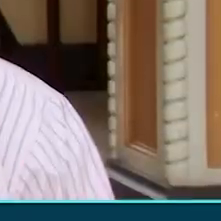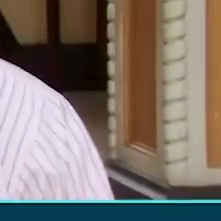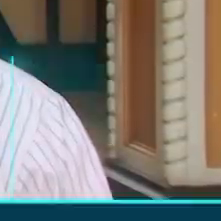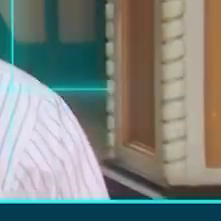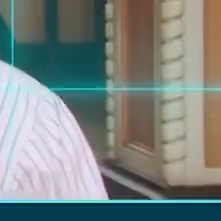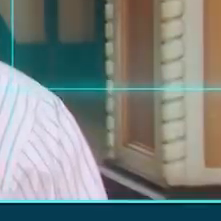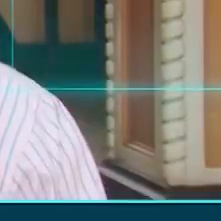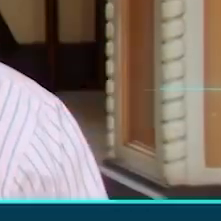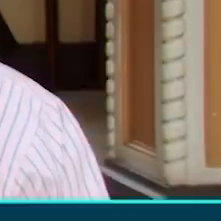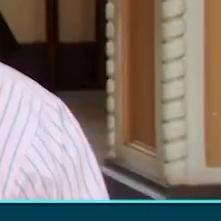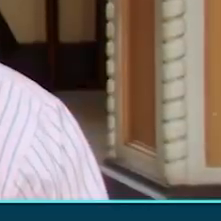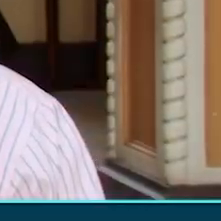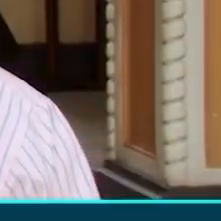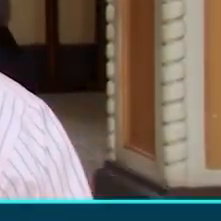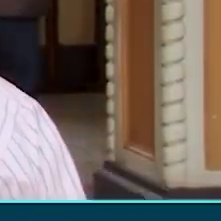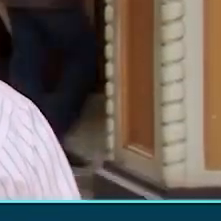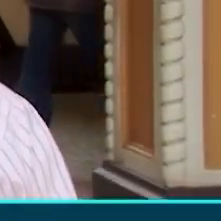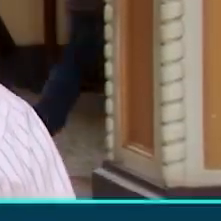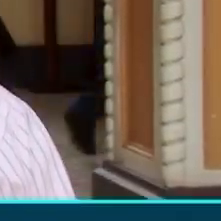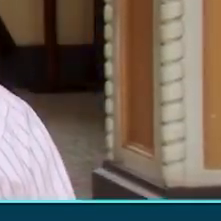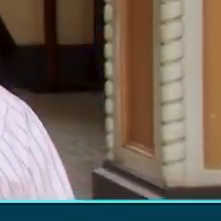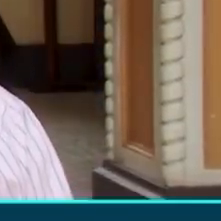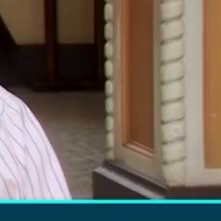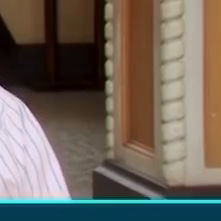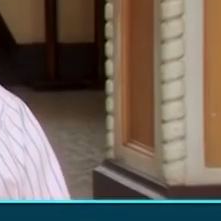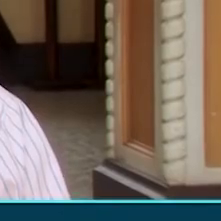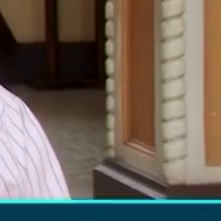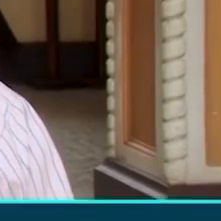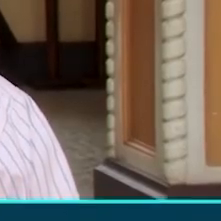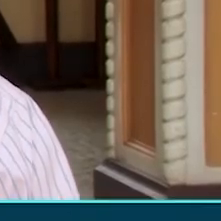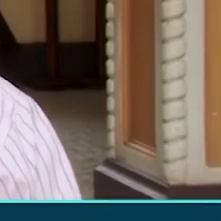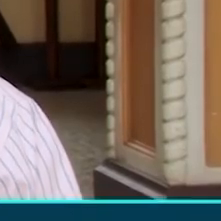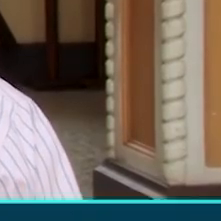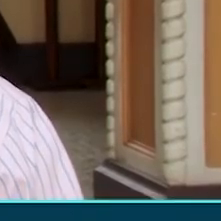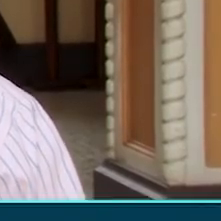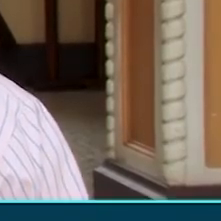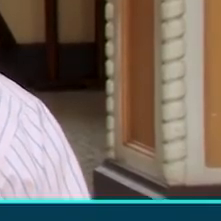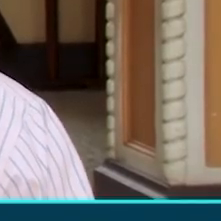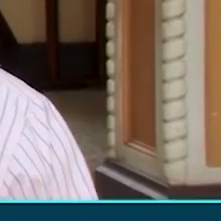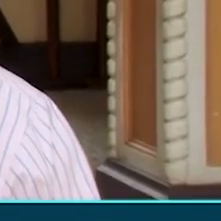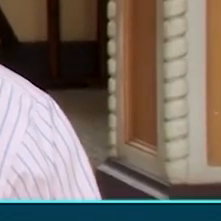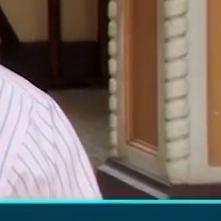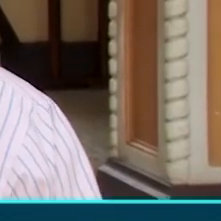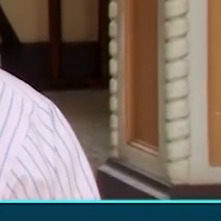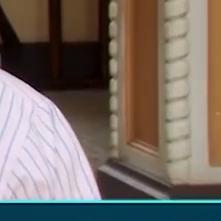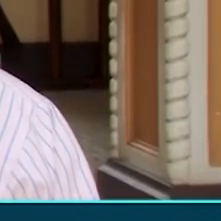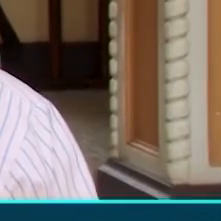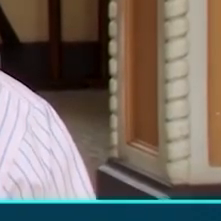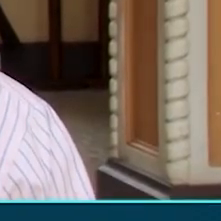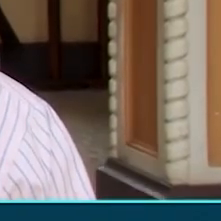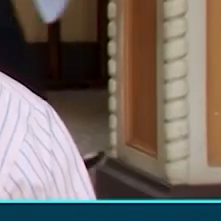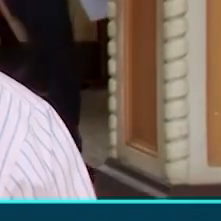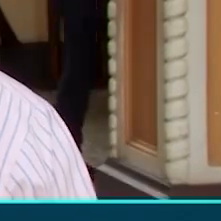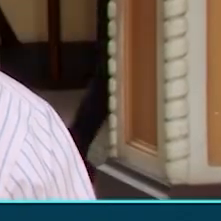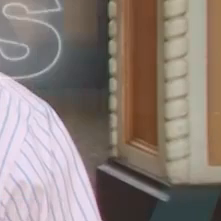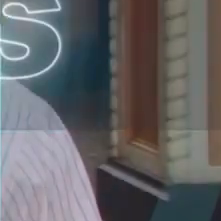Autoridades en Manizales determinaron suspender las clases para mañana en el marco del paro nacional, que comenzarán las protestas a partir de las